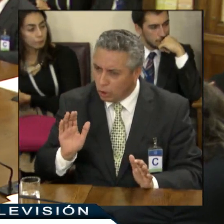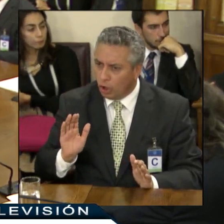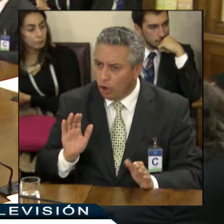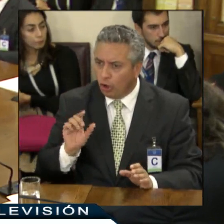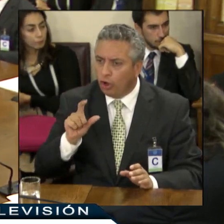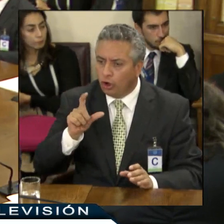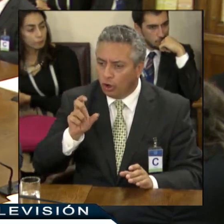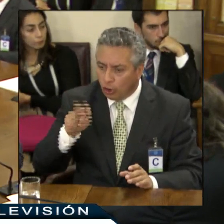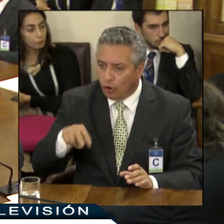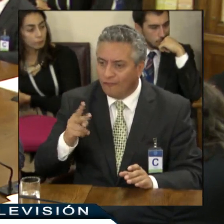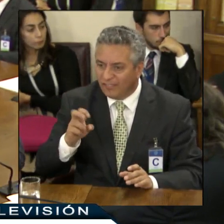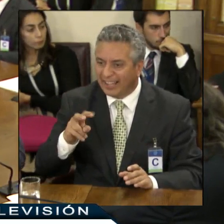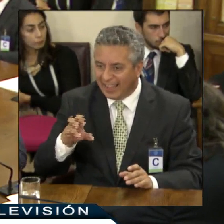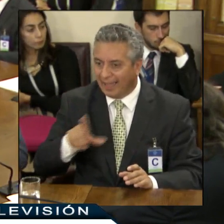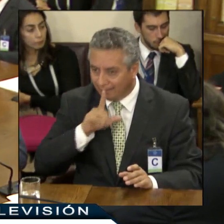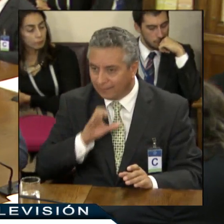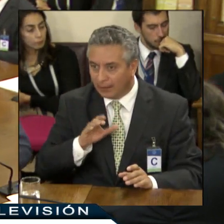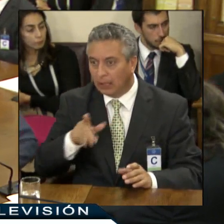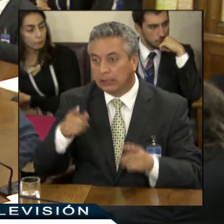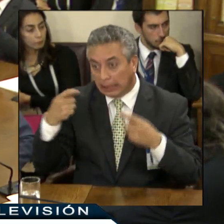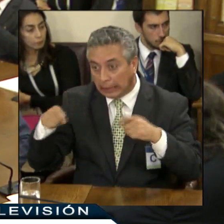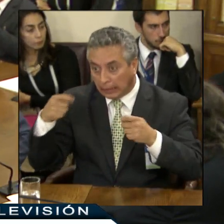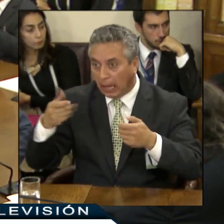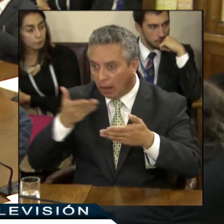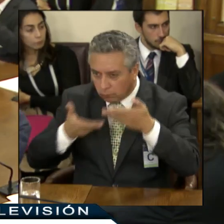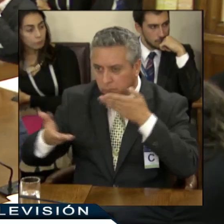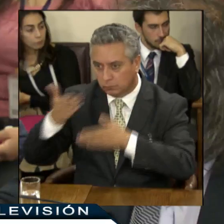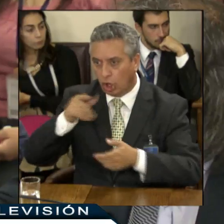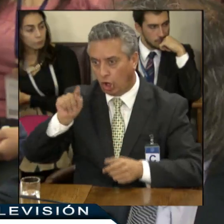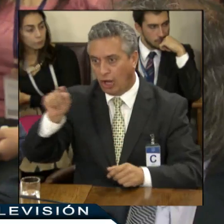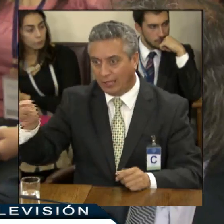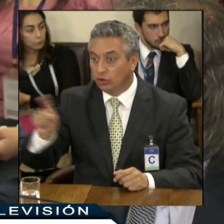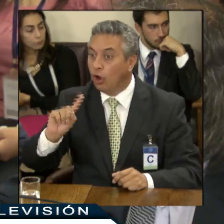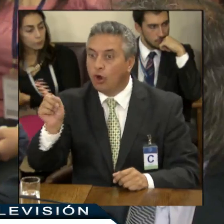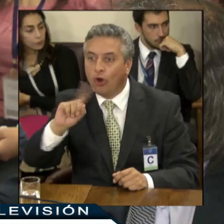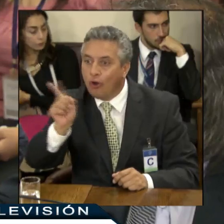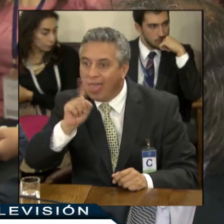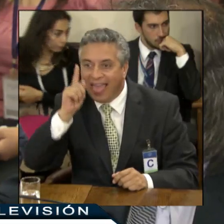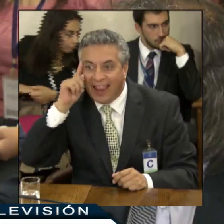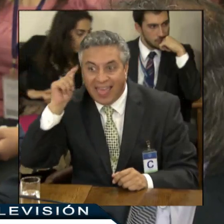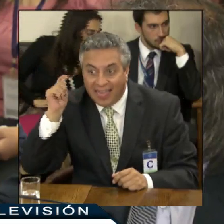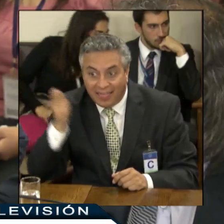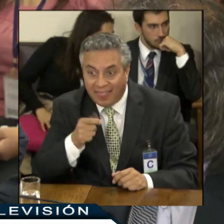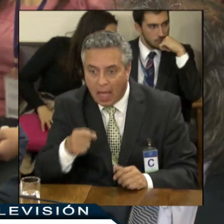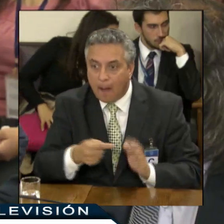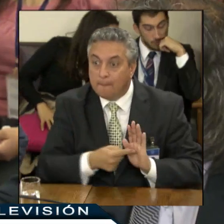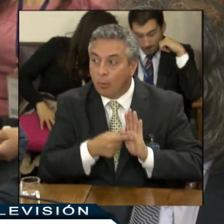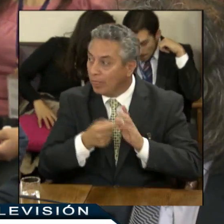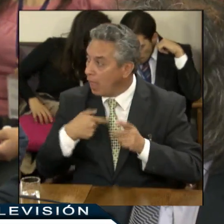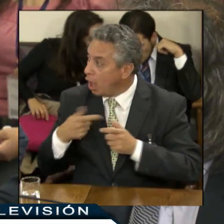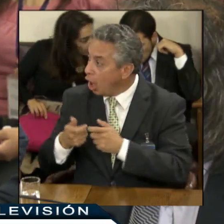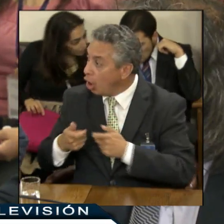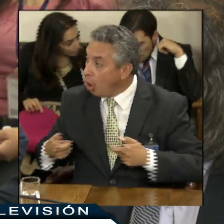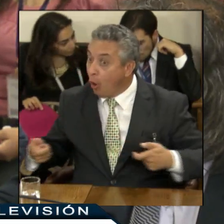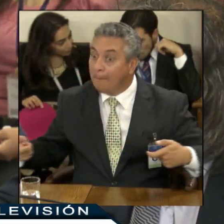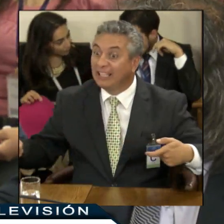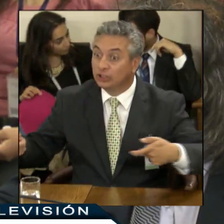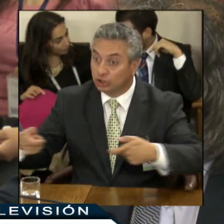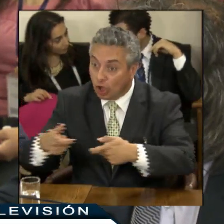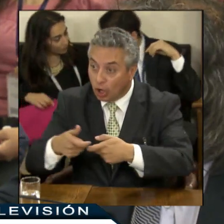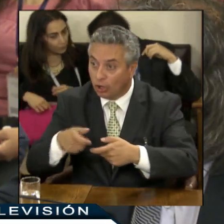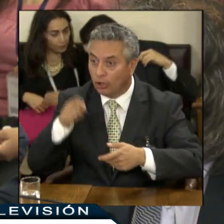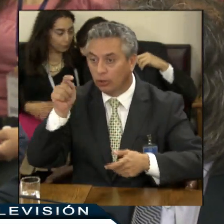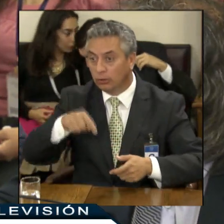sé eh intentar logar con ello que no es no es la idea la propuesta de esta comisión tampoco